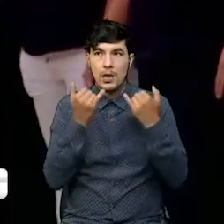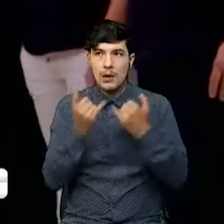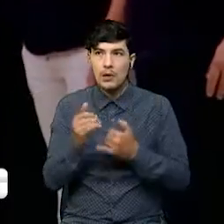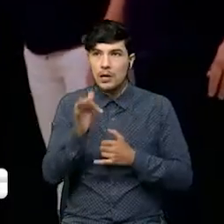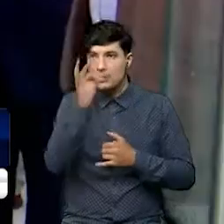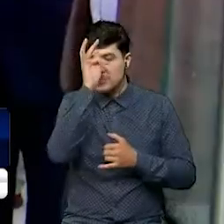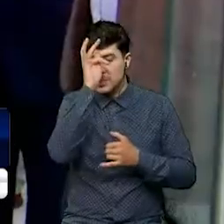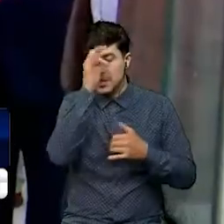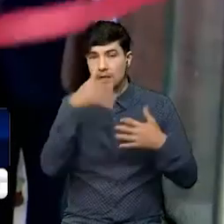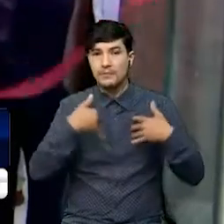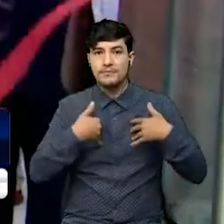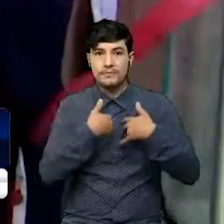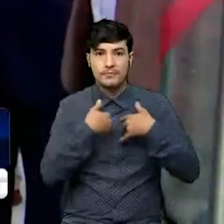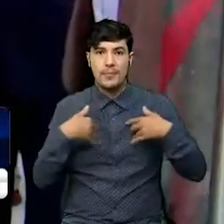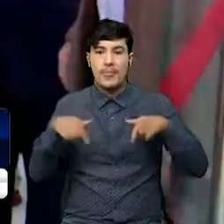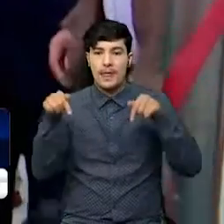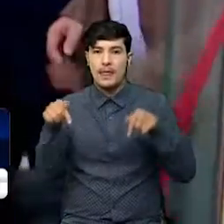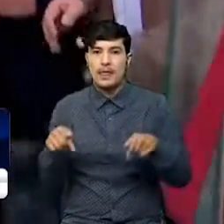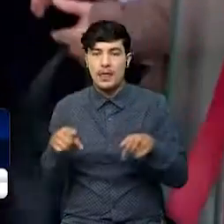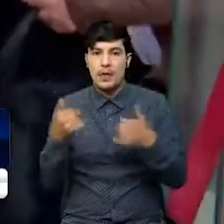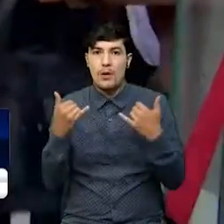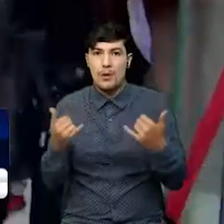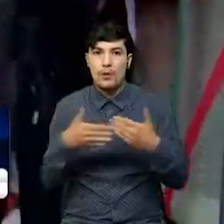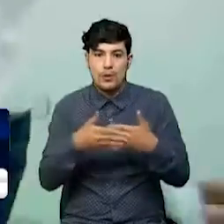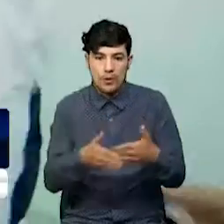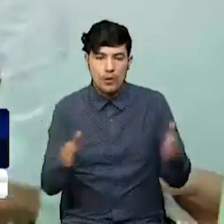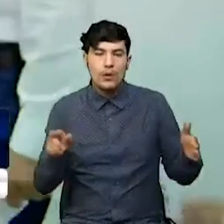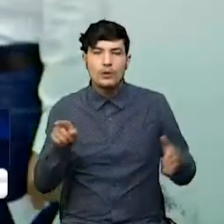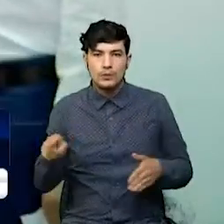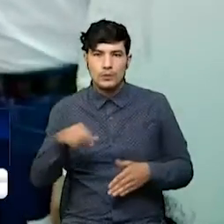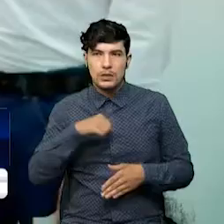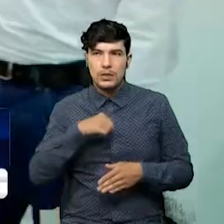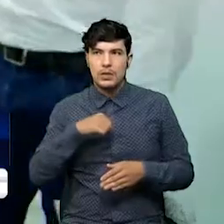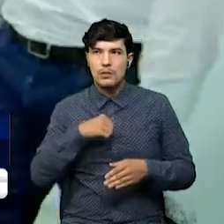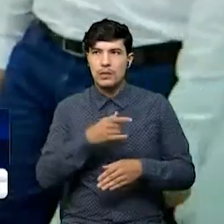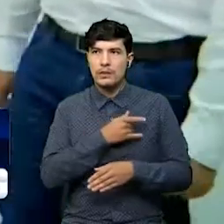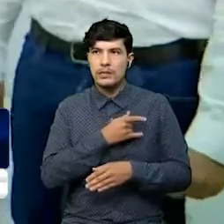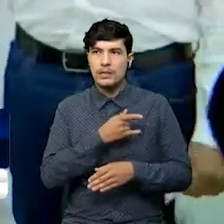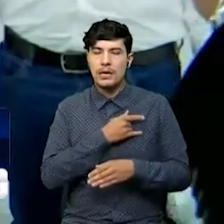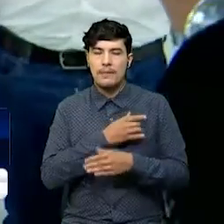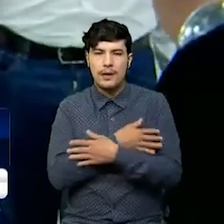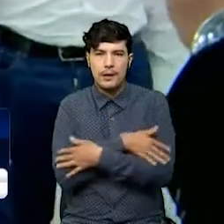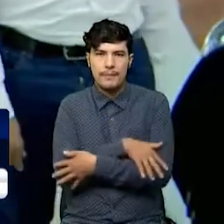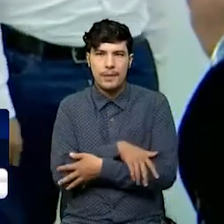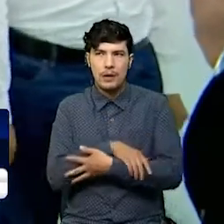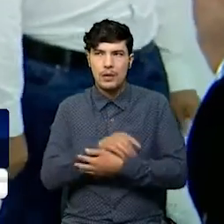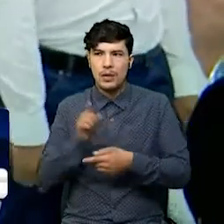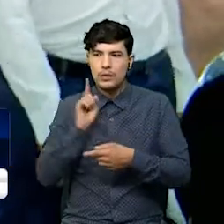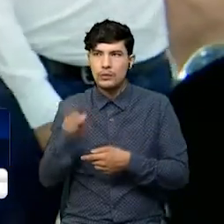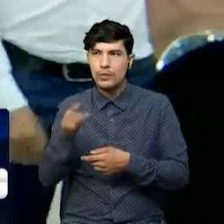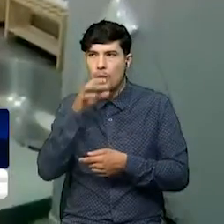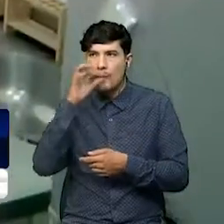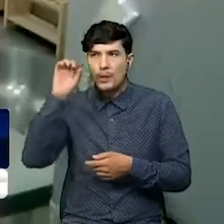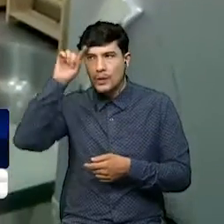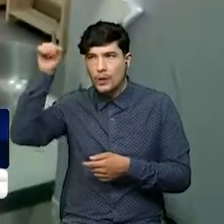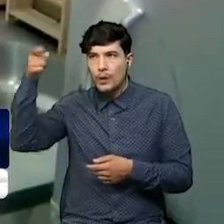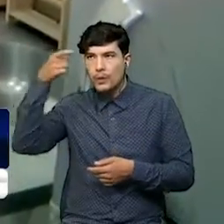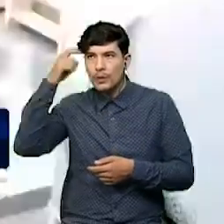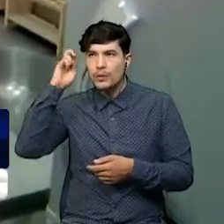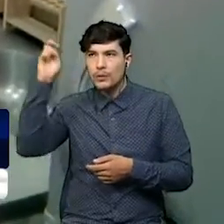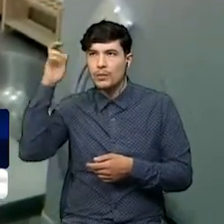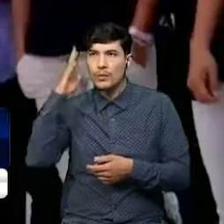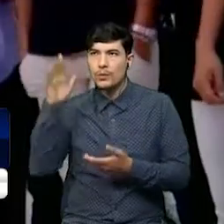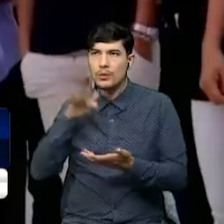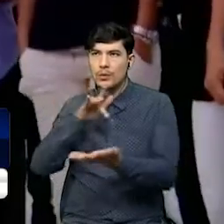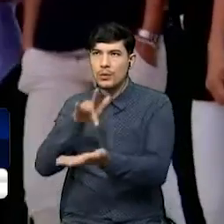primera clínica veterinaria de pequeños animales que desde hoy tiene la Universidad de Pamplona. En la inauguración estuvo presente el gobernador de Norte de Santander y